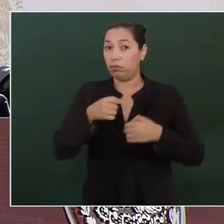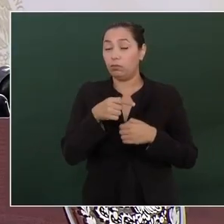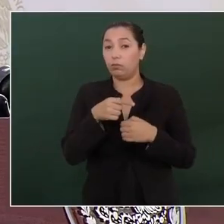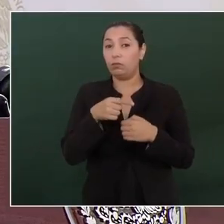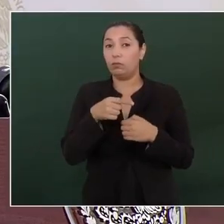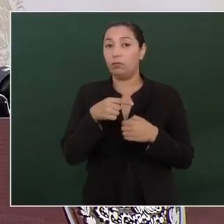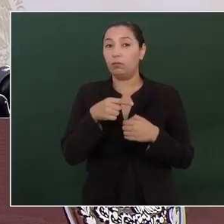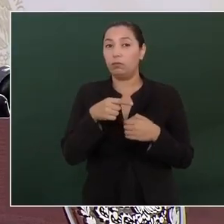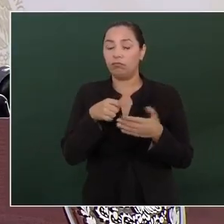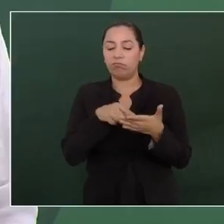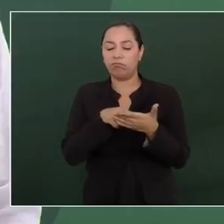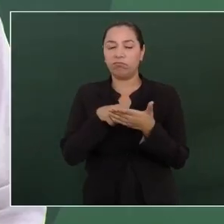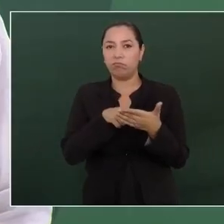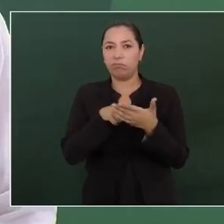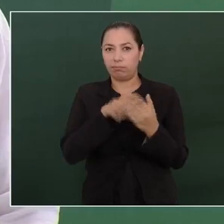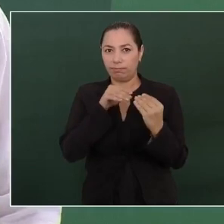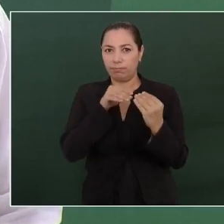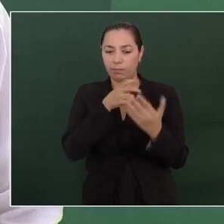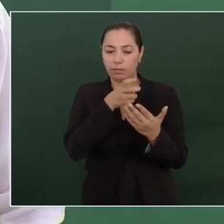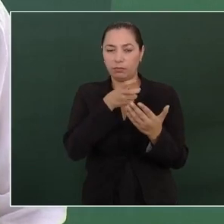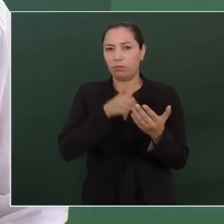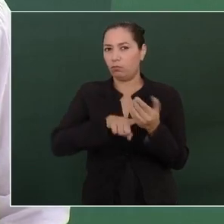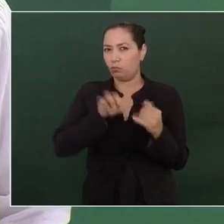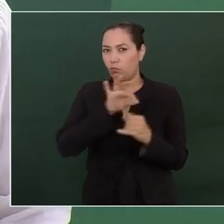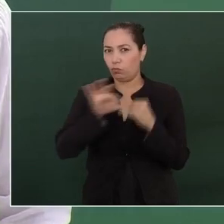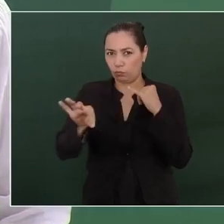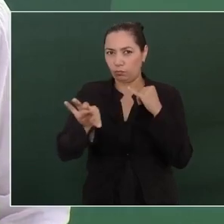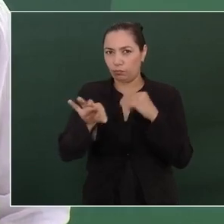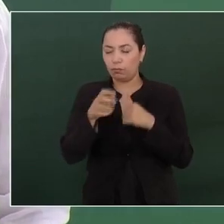ya en última instancia